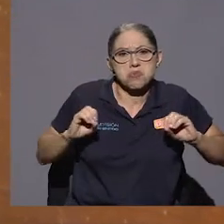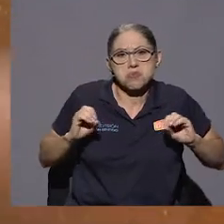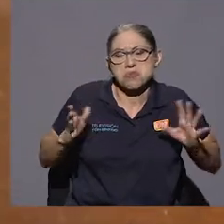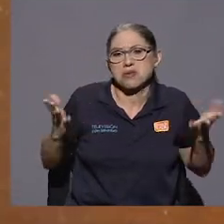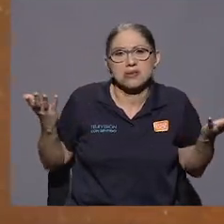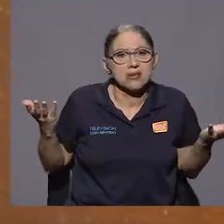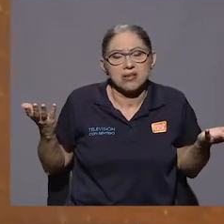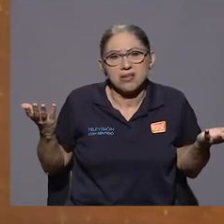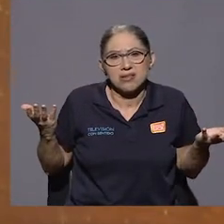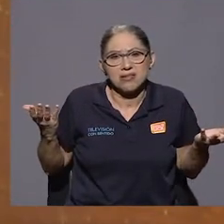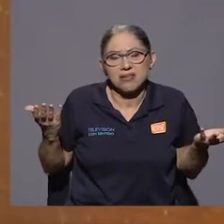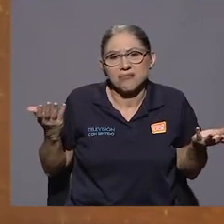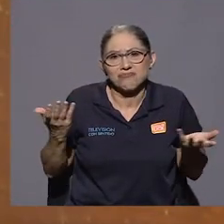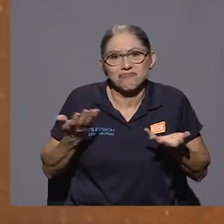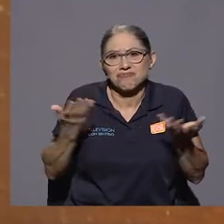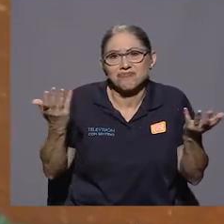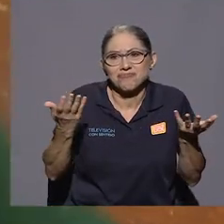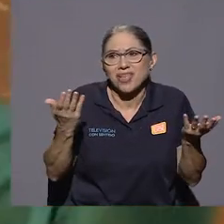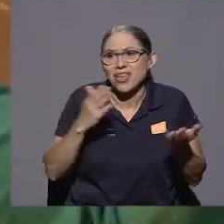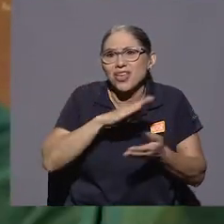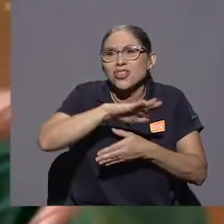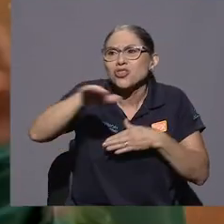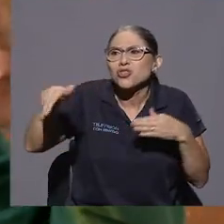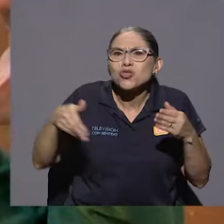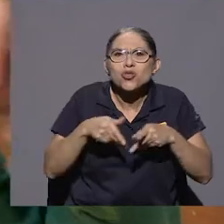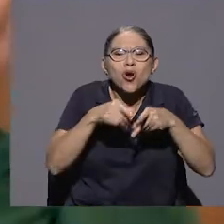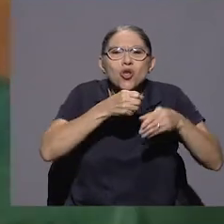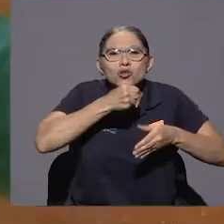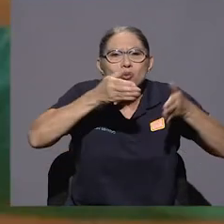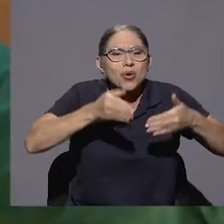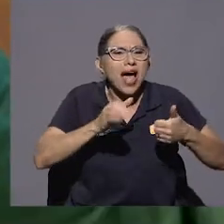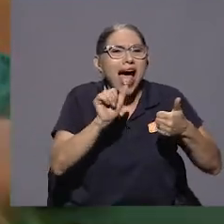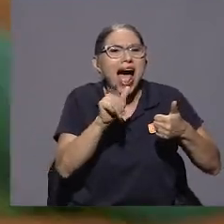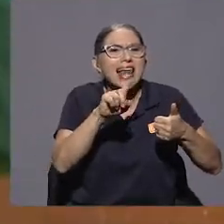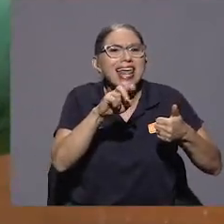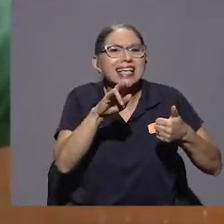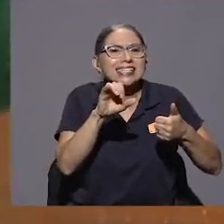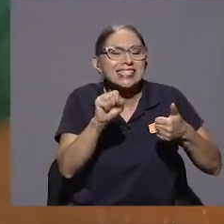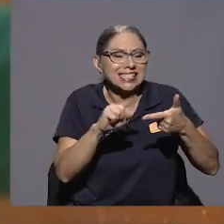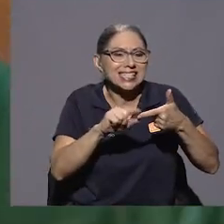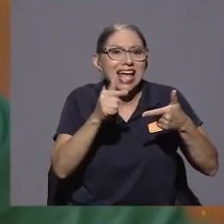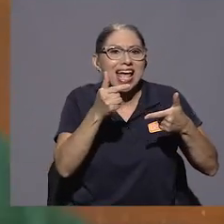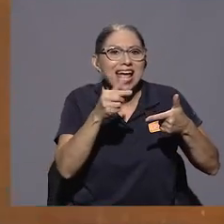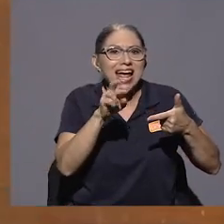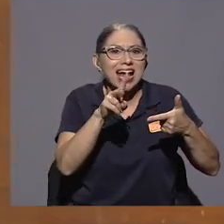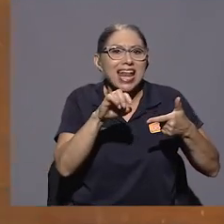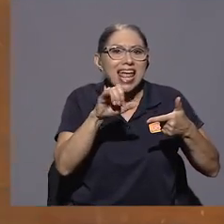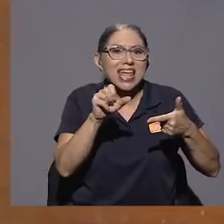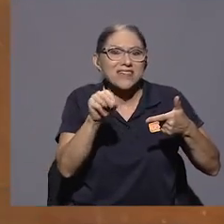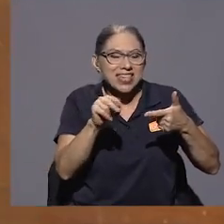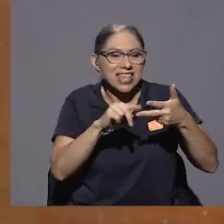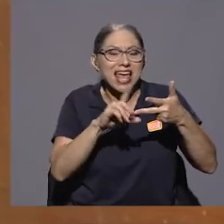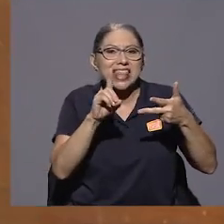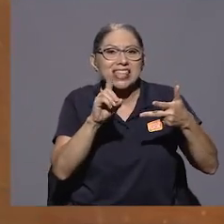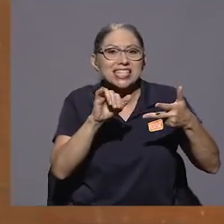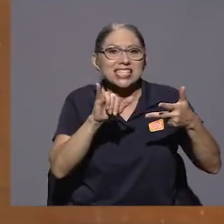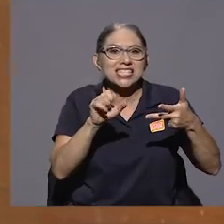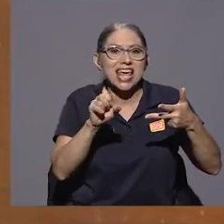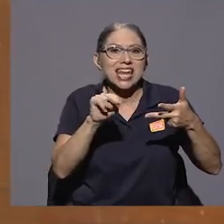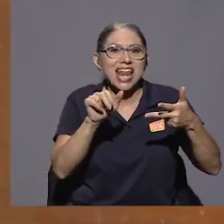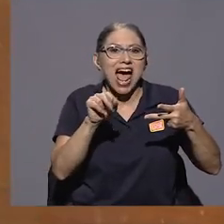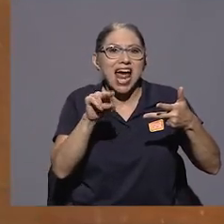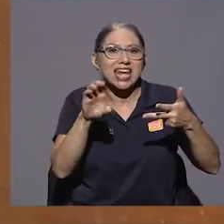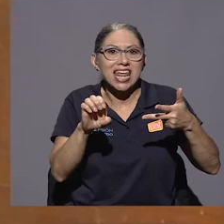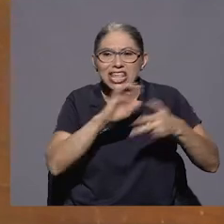¿verdad? Y todo el mundo, Alexis, Gravin, Jenanet, o sea, todo el mundo trabajaba fuera del canal y en la transmisión y todo el